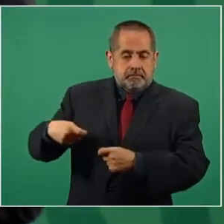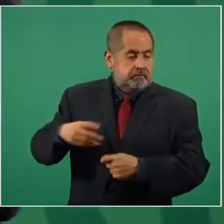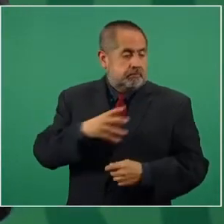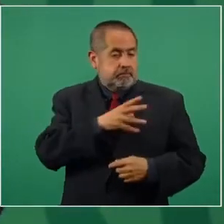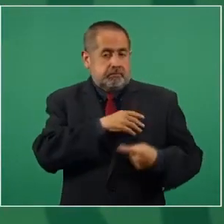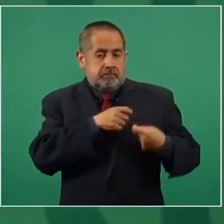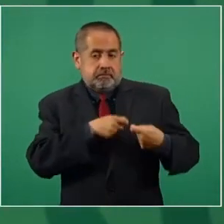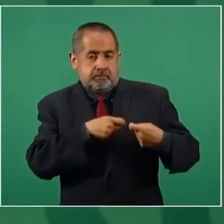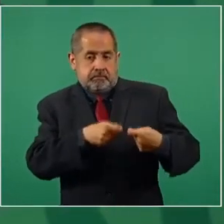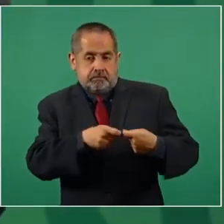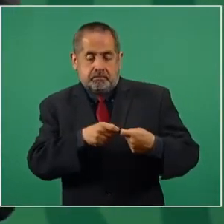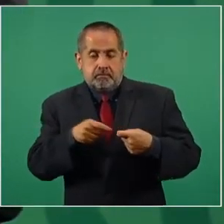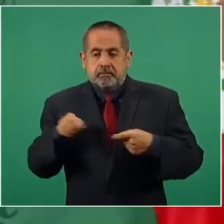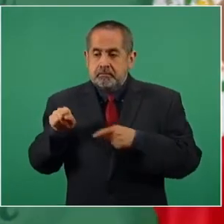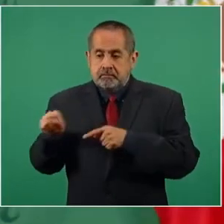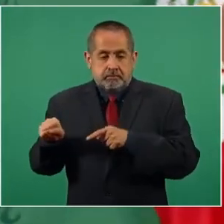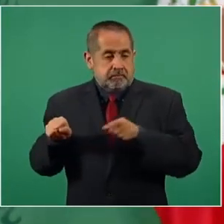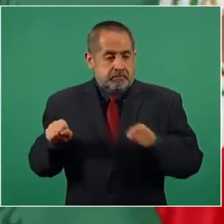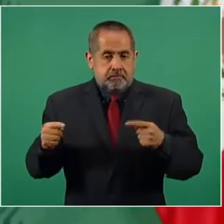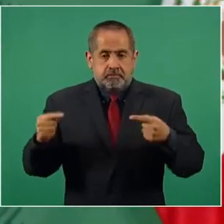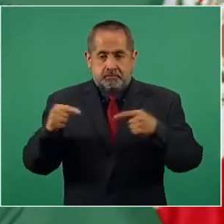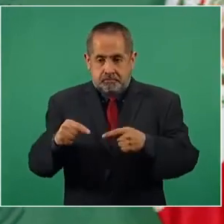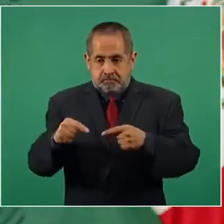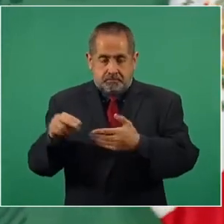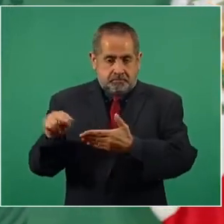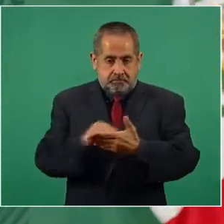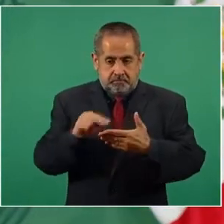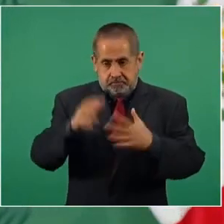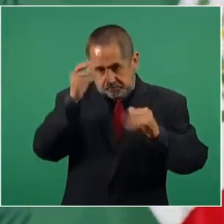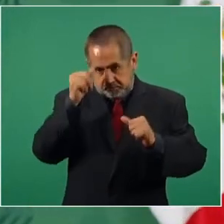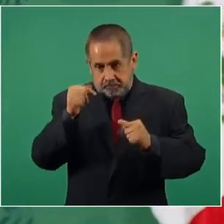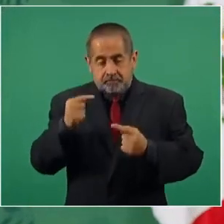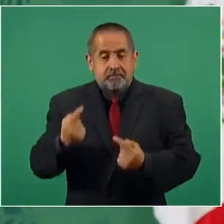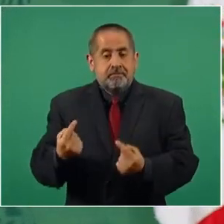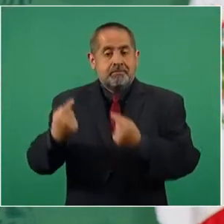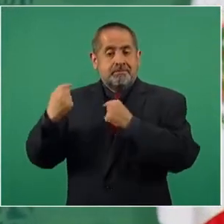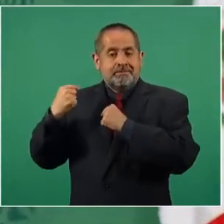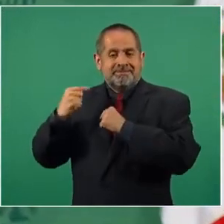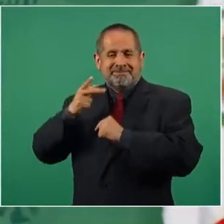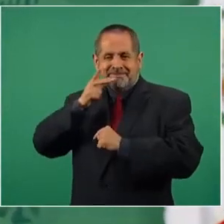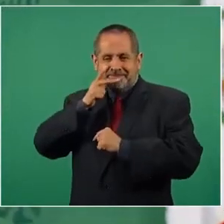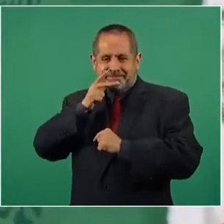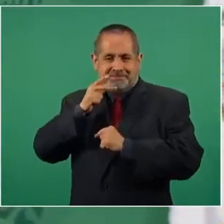cuyos padres fueron asesinados